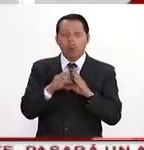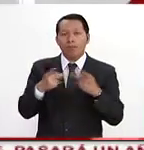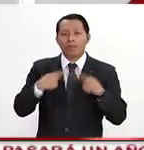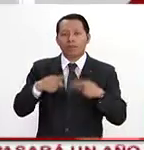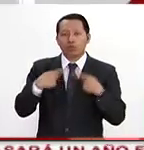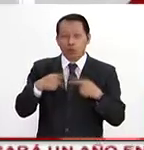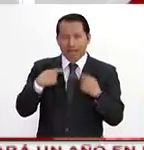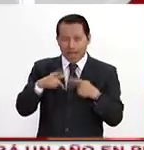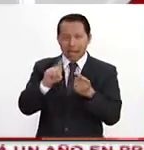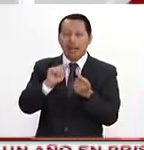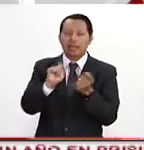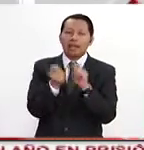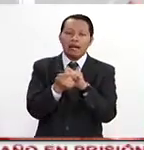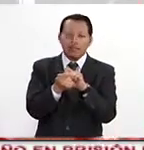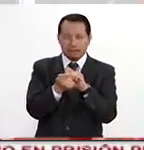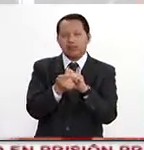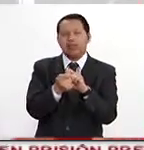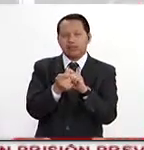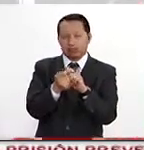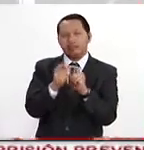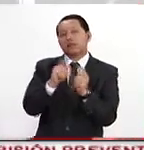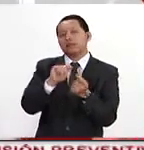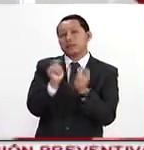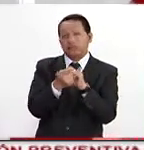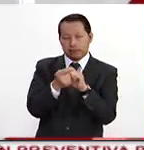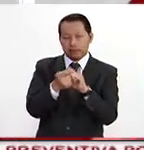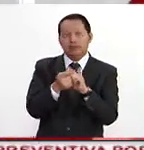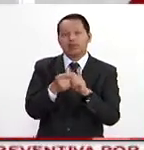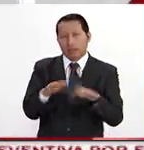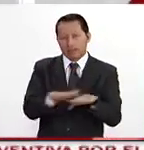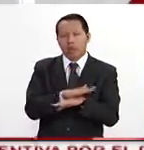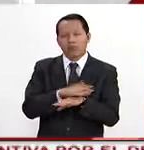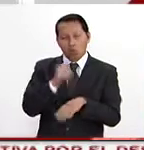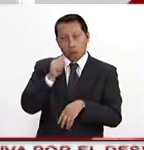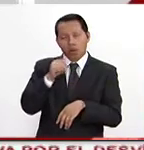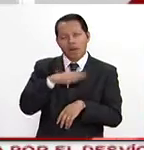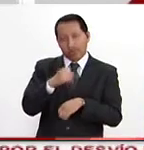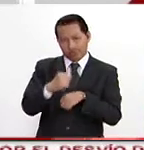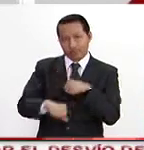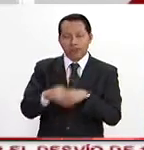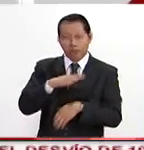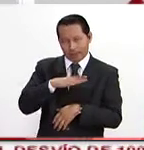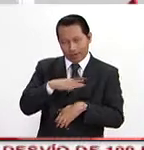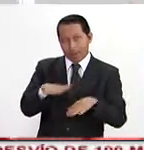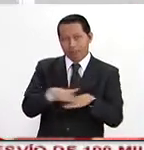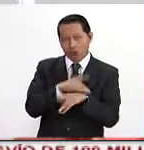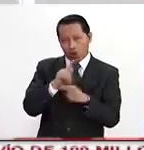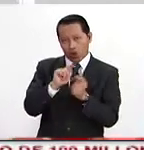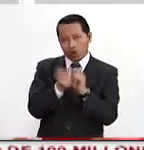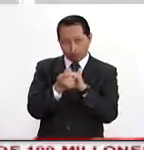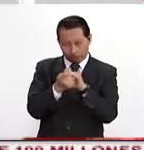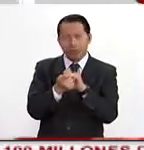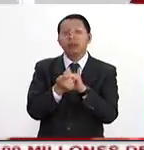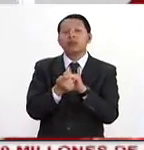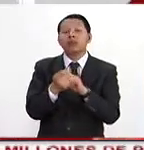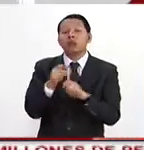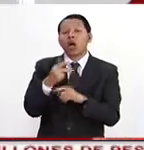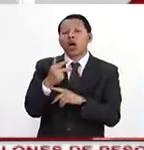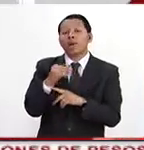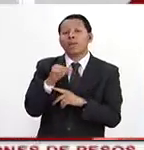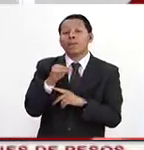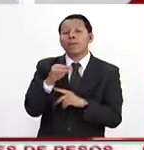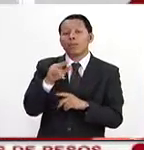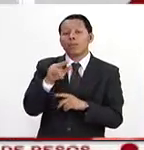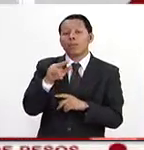persona transgénero alguna persona que se haya cambiado el sexo con el que nació 8 % a mí se me hace muchísimo pero